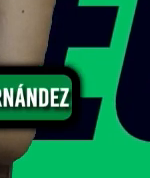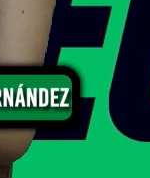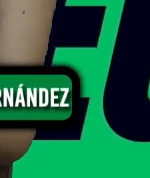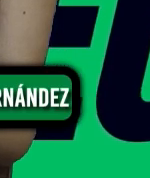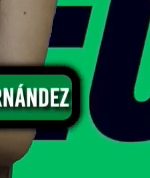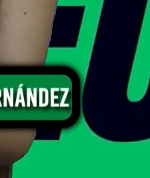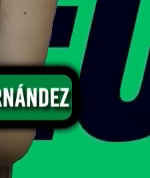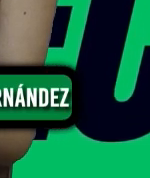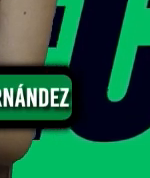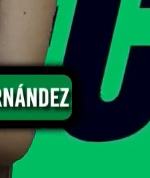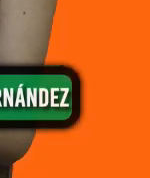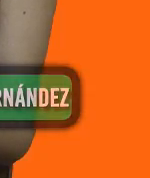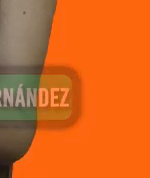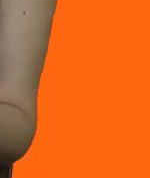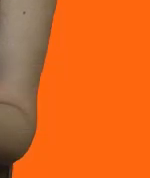educación.